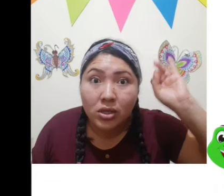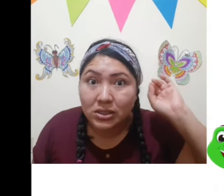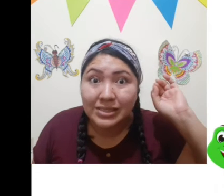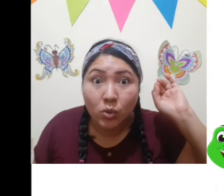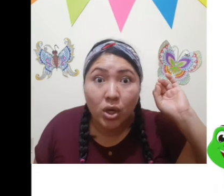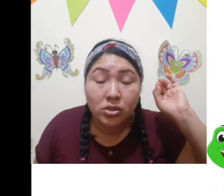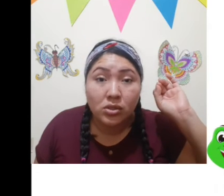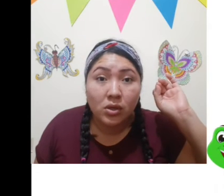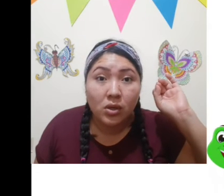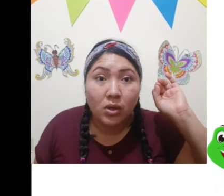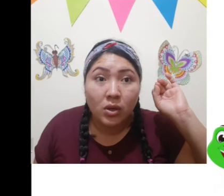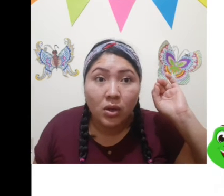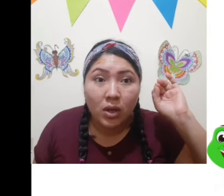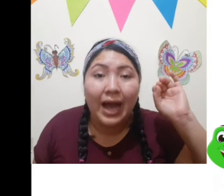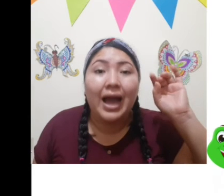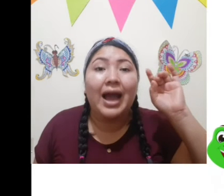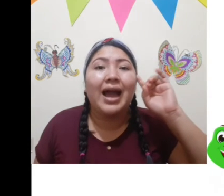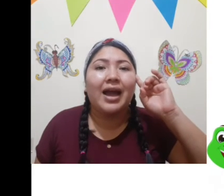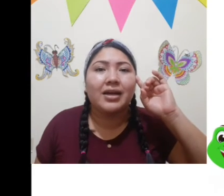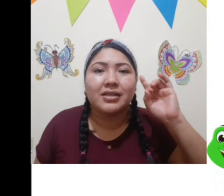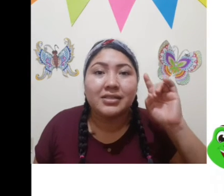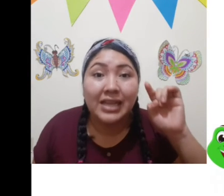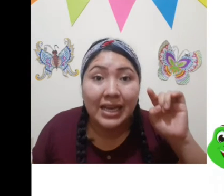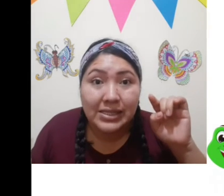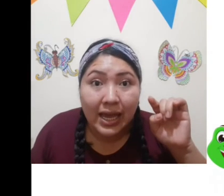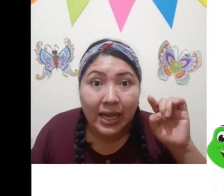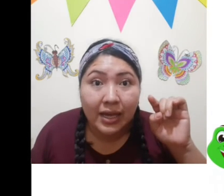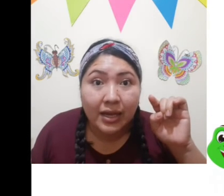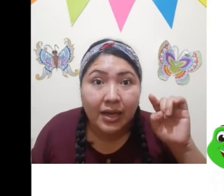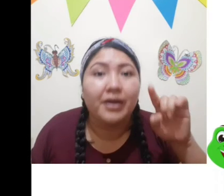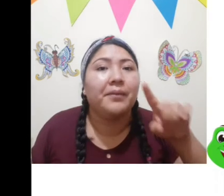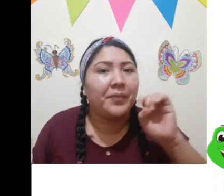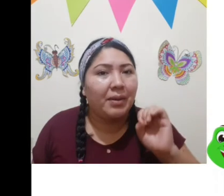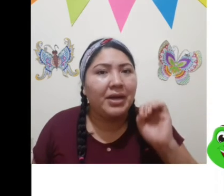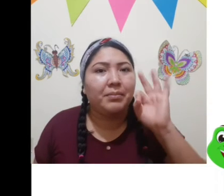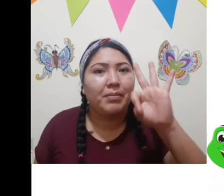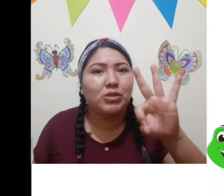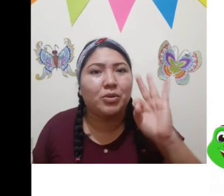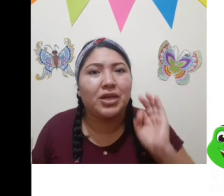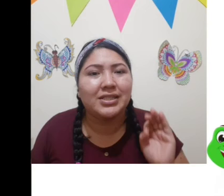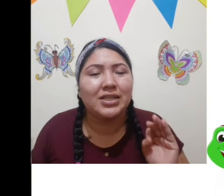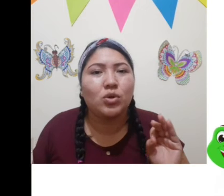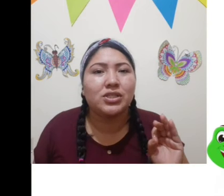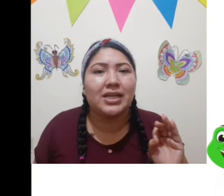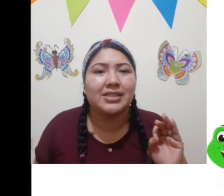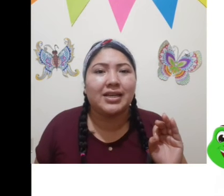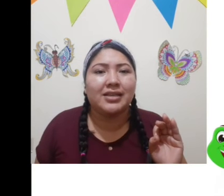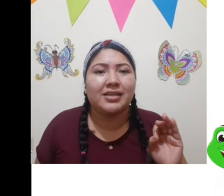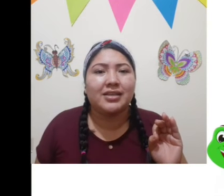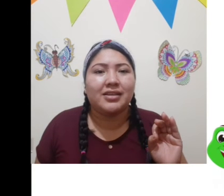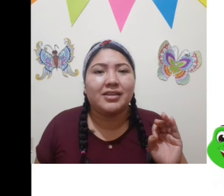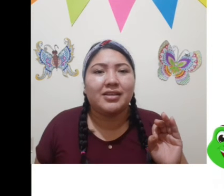está seguros a celeste a ver vamos a poner el círculo